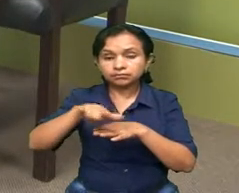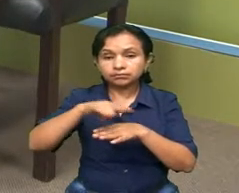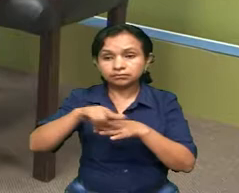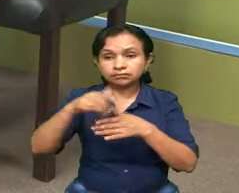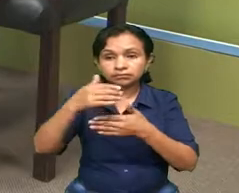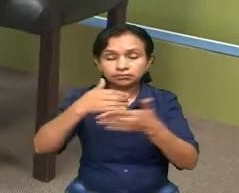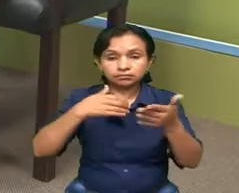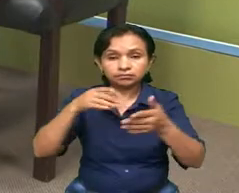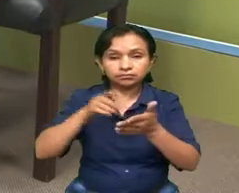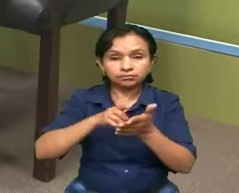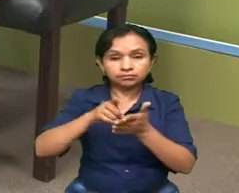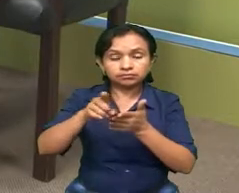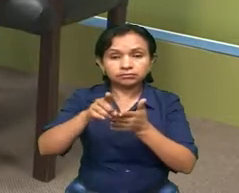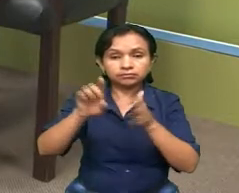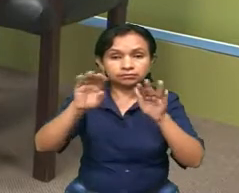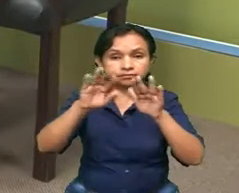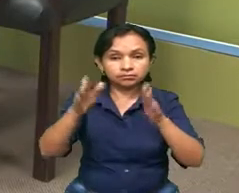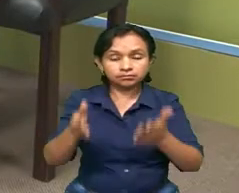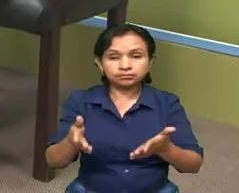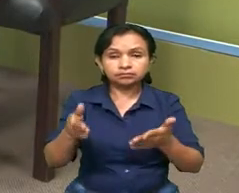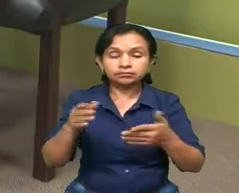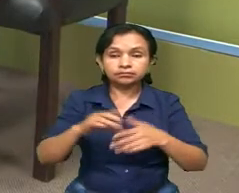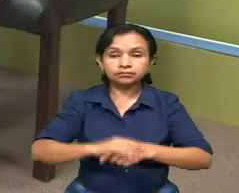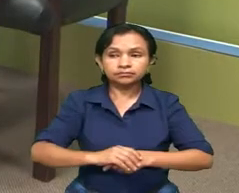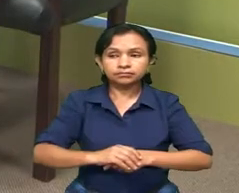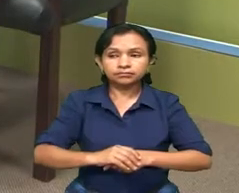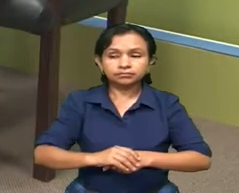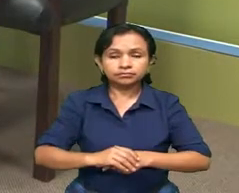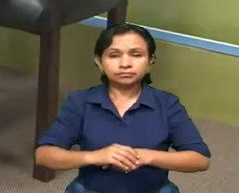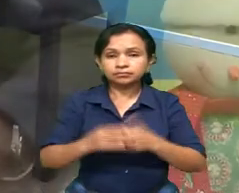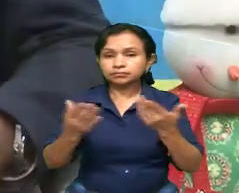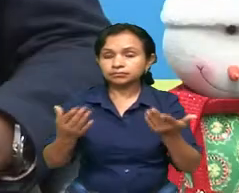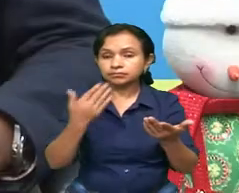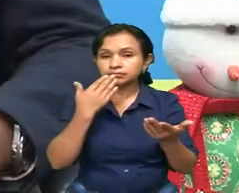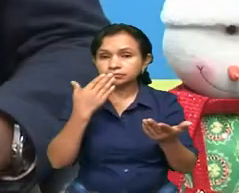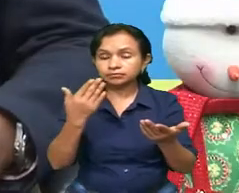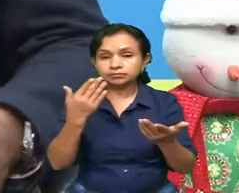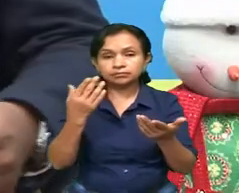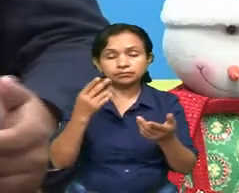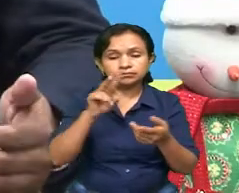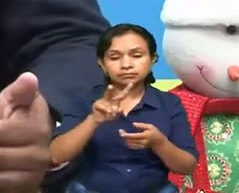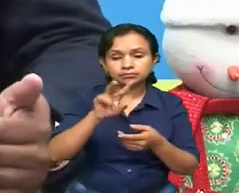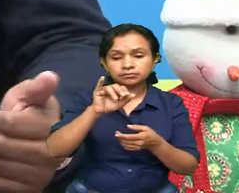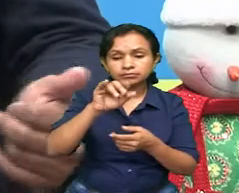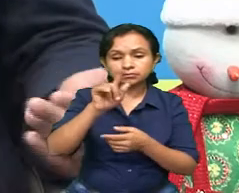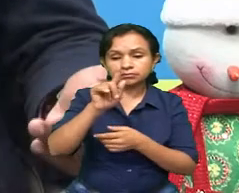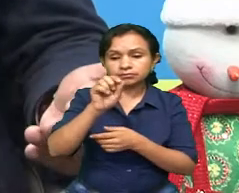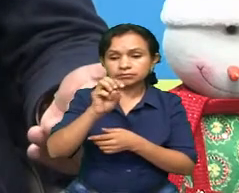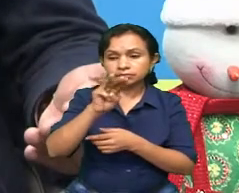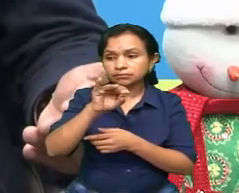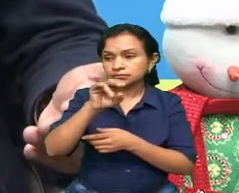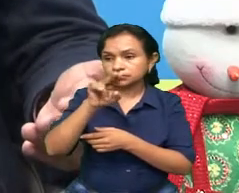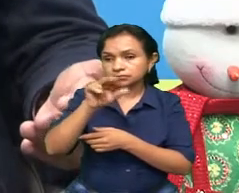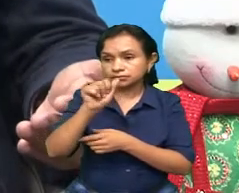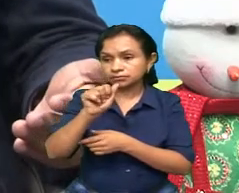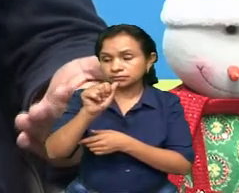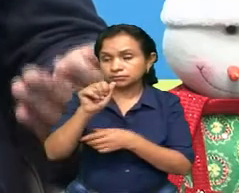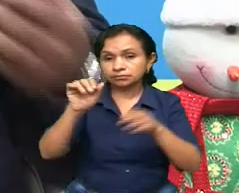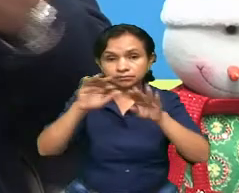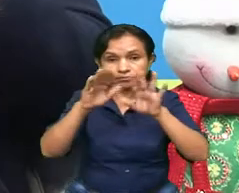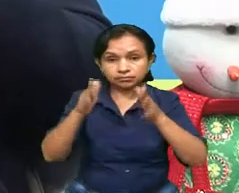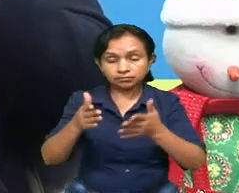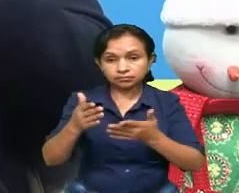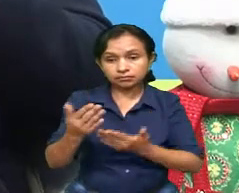se busca la dirección y se va a buscar al paciente. Ahora, ¿qué tan recomendables son las vitaminas? En esta etapa del puerperio la mujer está